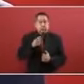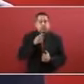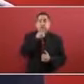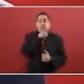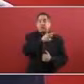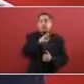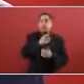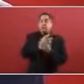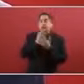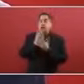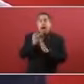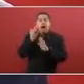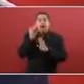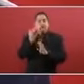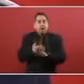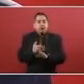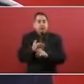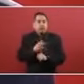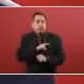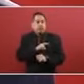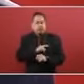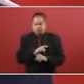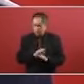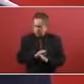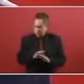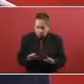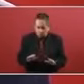afectando al sector privado. No,